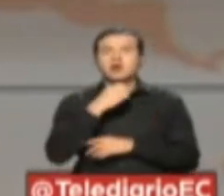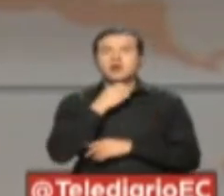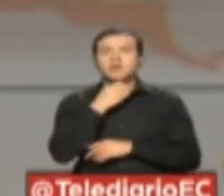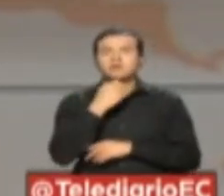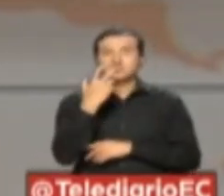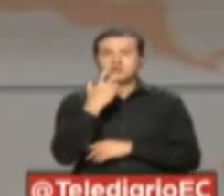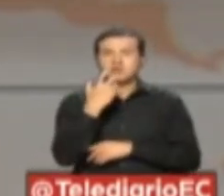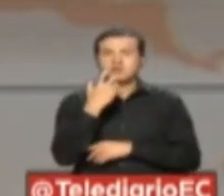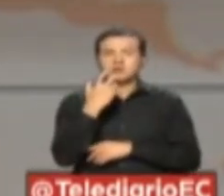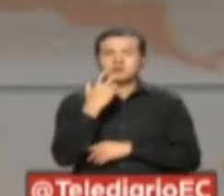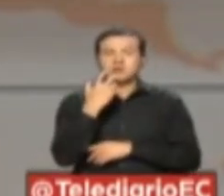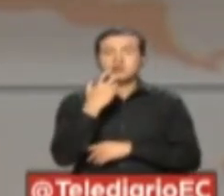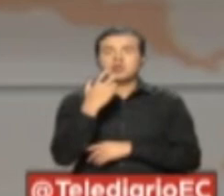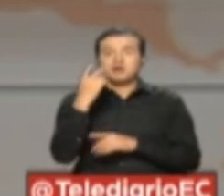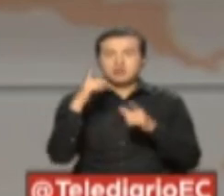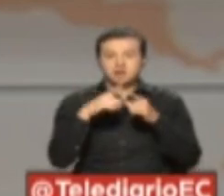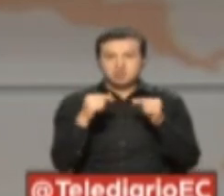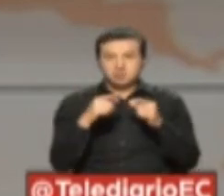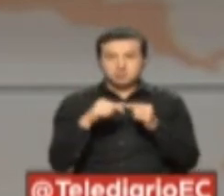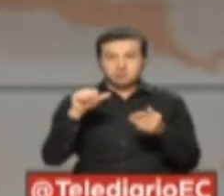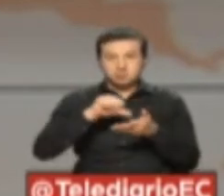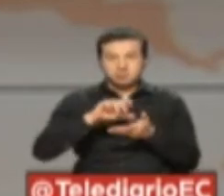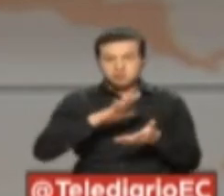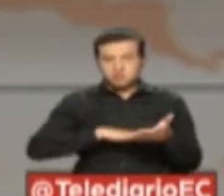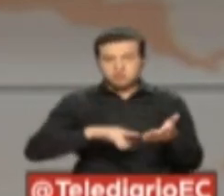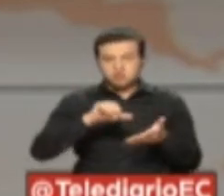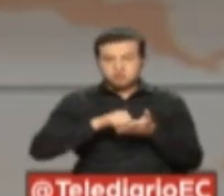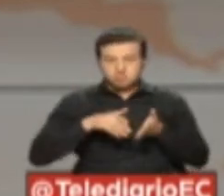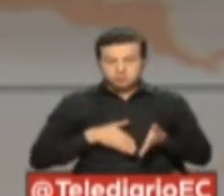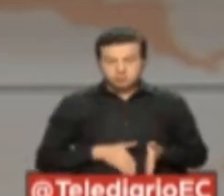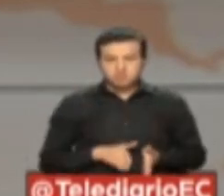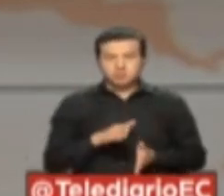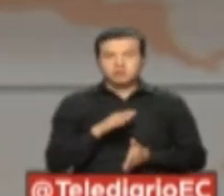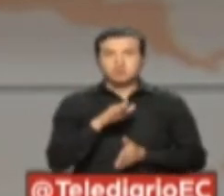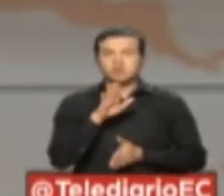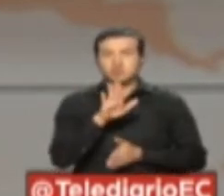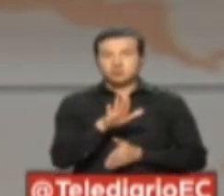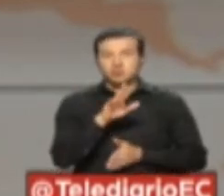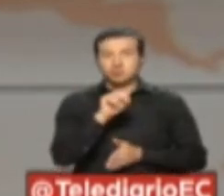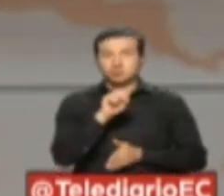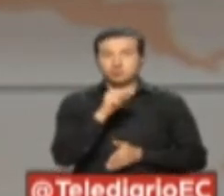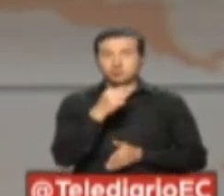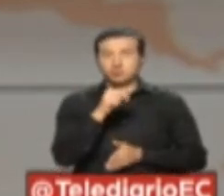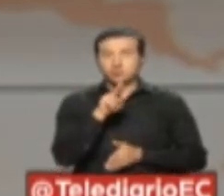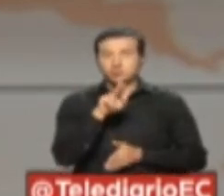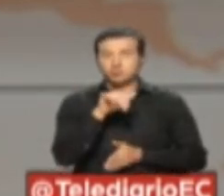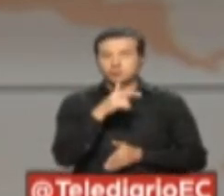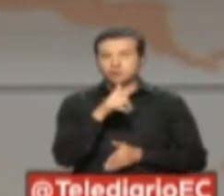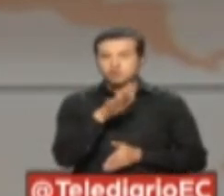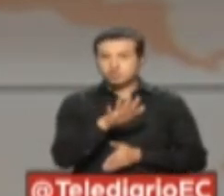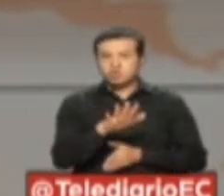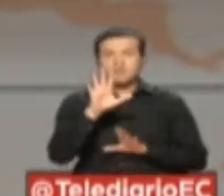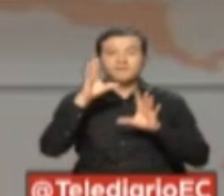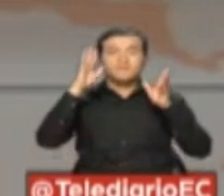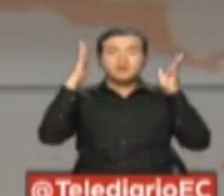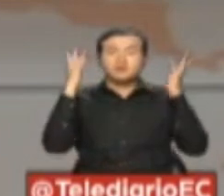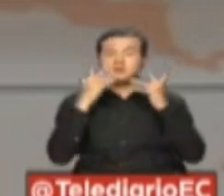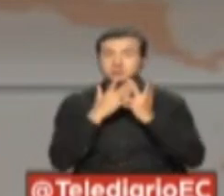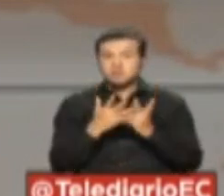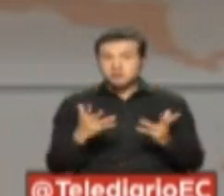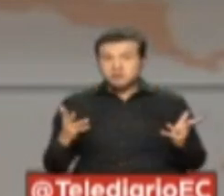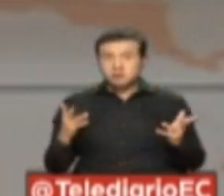en japón injusto en la ciudad donde nació el doctor gideón o buzzi hicieron un festival con